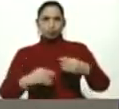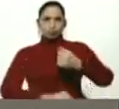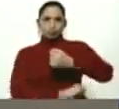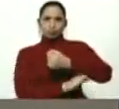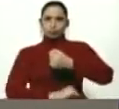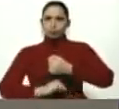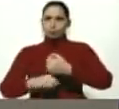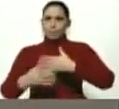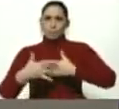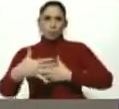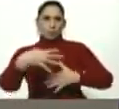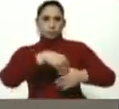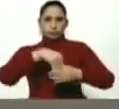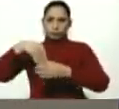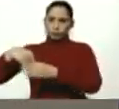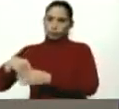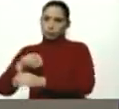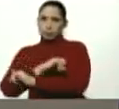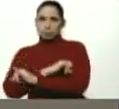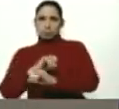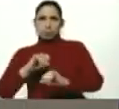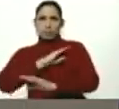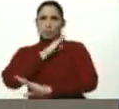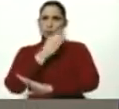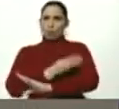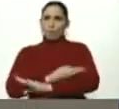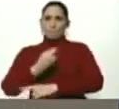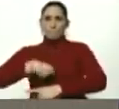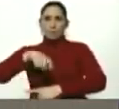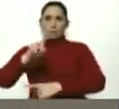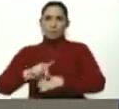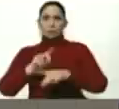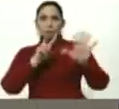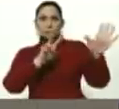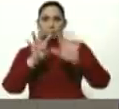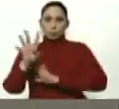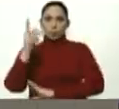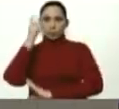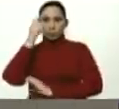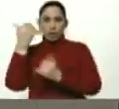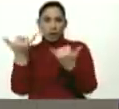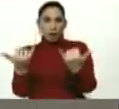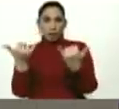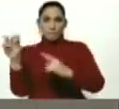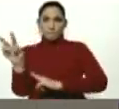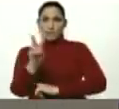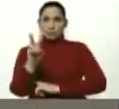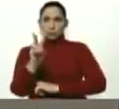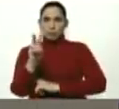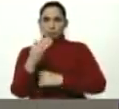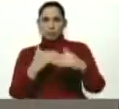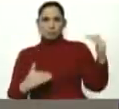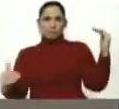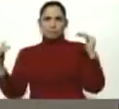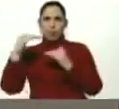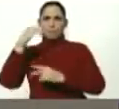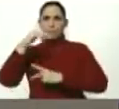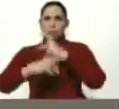la cuarentena radical de los primeros 74 días, ahora Venezuela pasa a un proceso